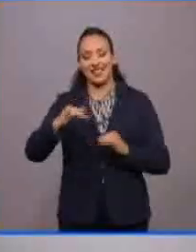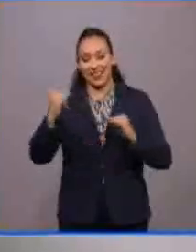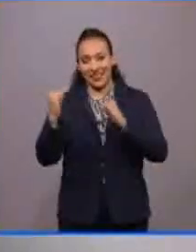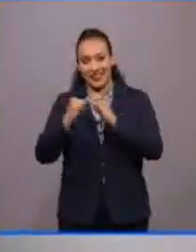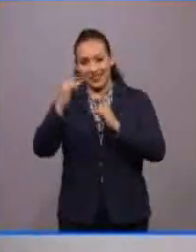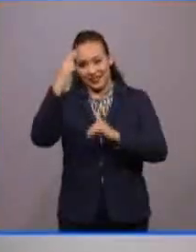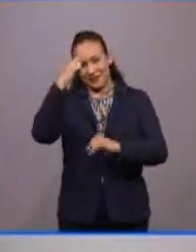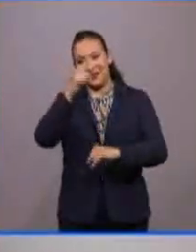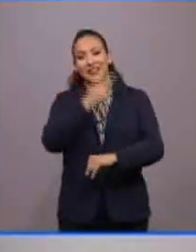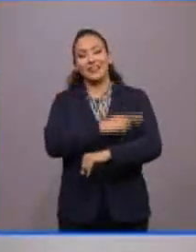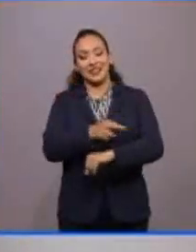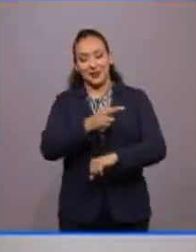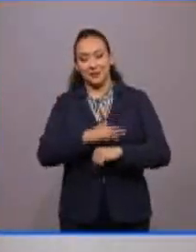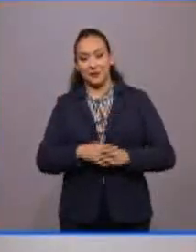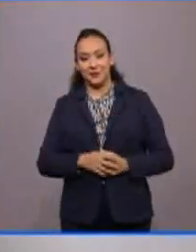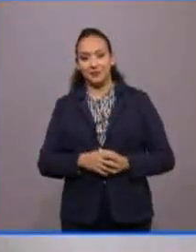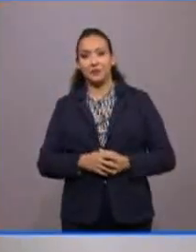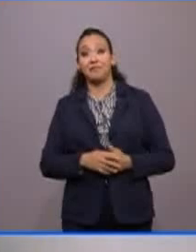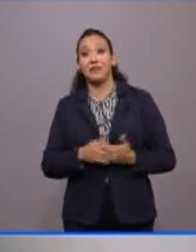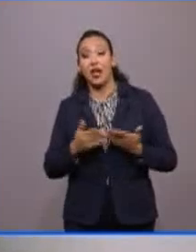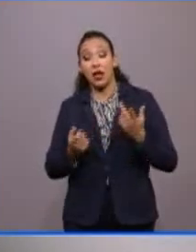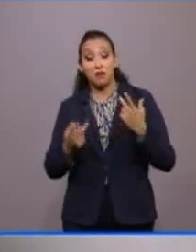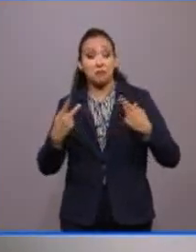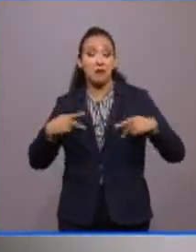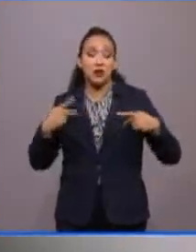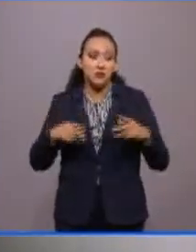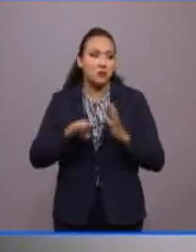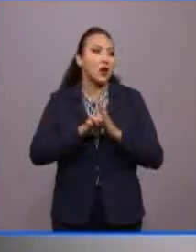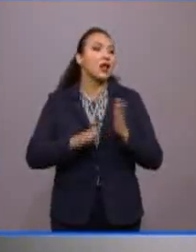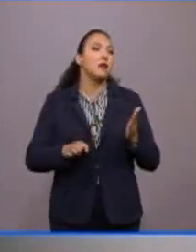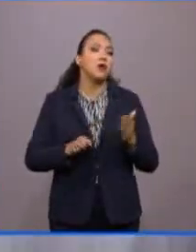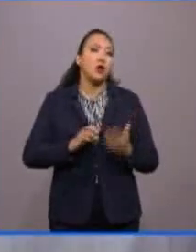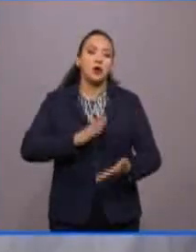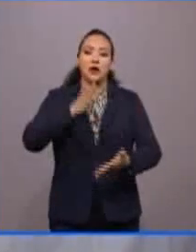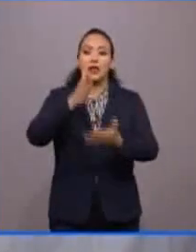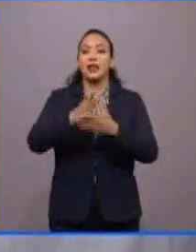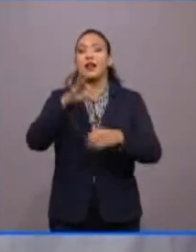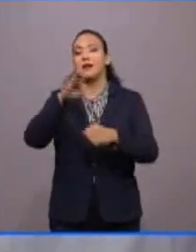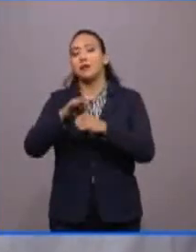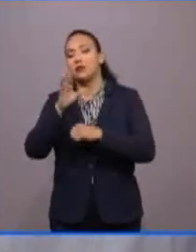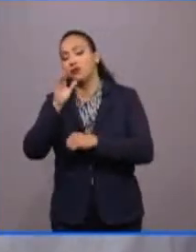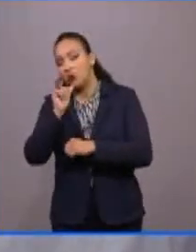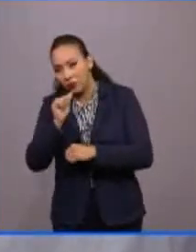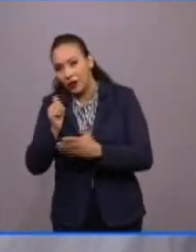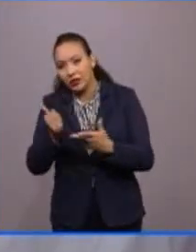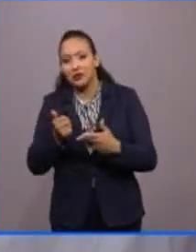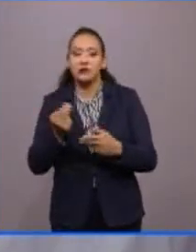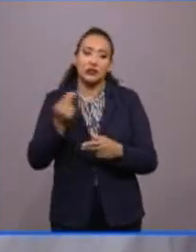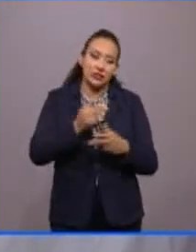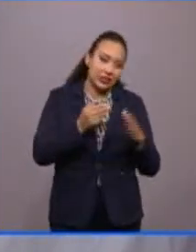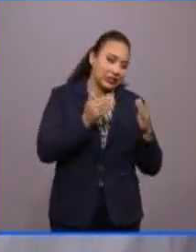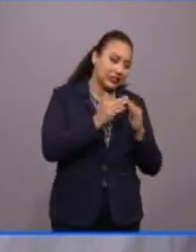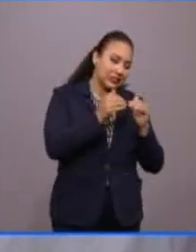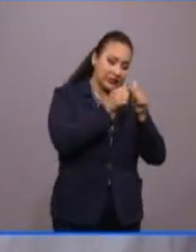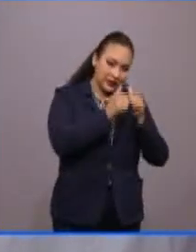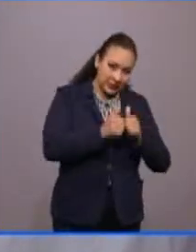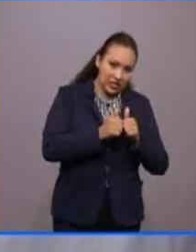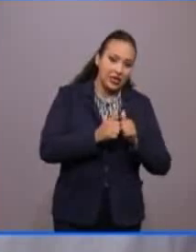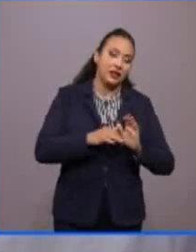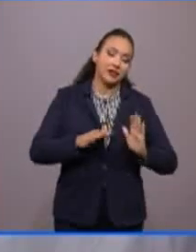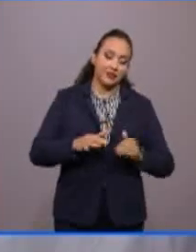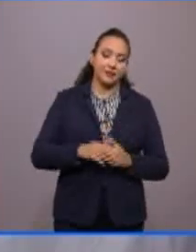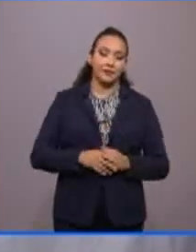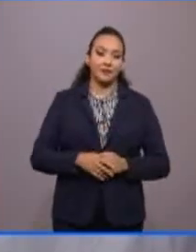y Procesos Electorales, quienes por incapacidad física se encuentran imposibilitados de acudir a una casilla a emitir su